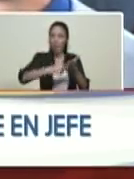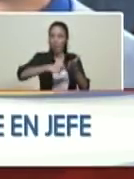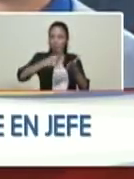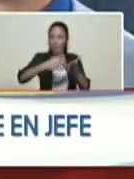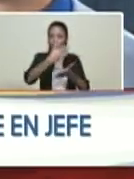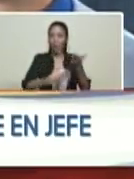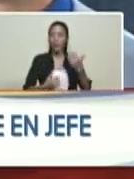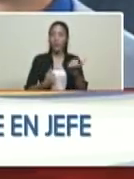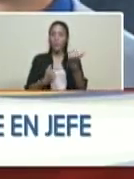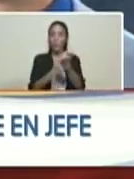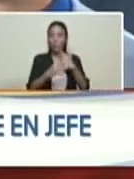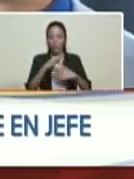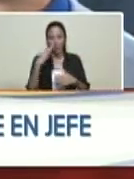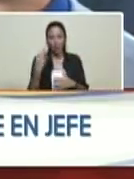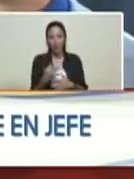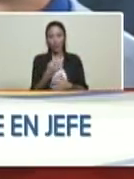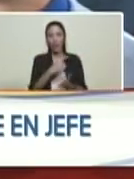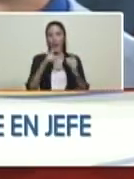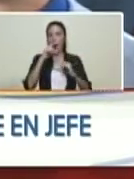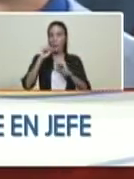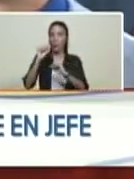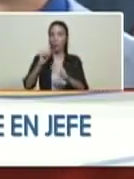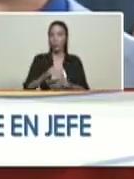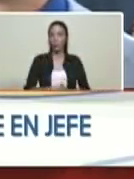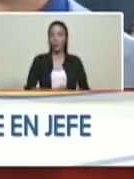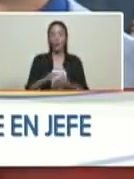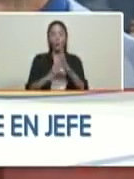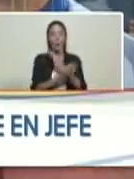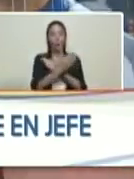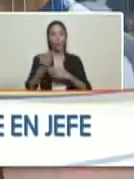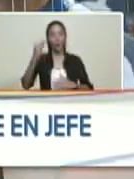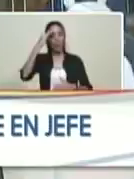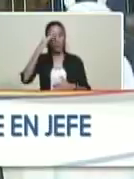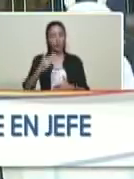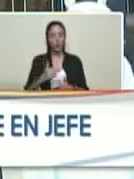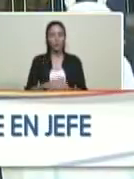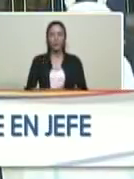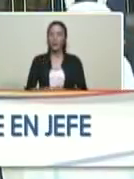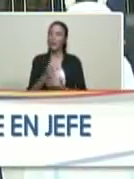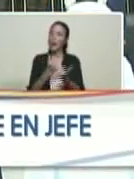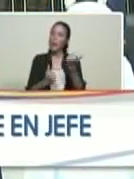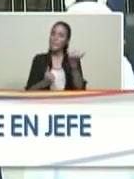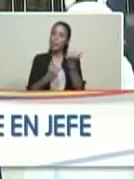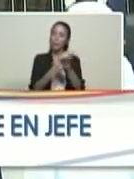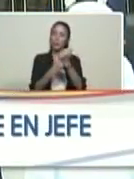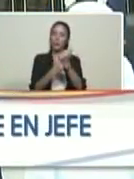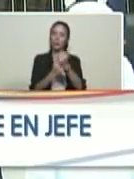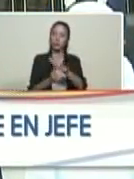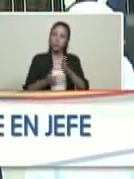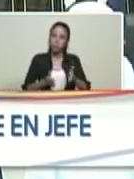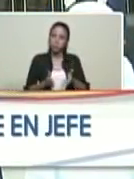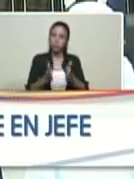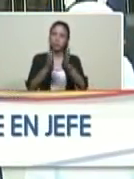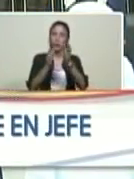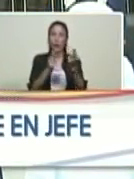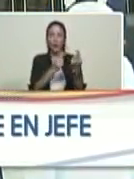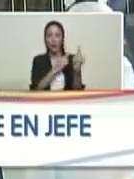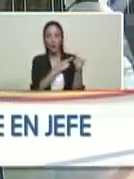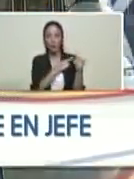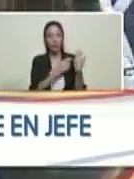gloriosa fuerza armada nacional bolivariana ha llegado el momento de ratificar el camino del compromiso